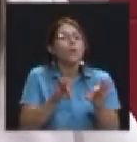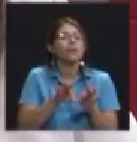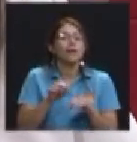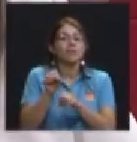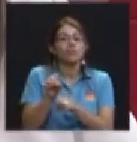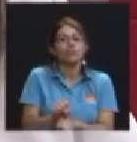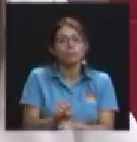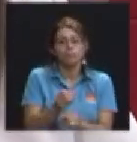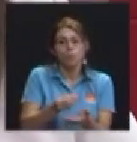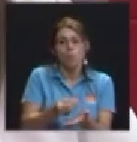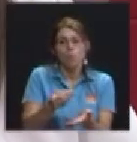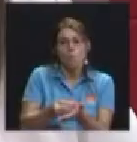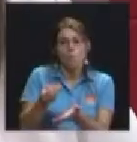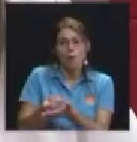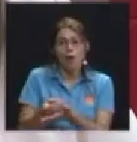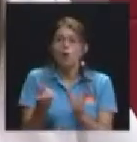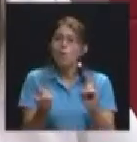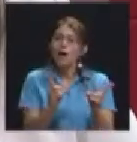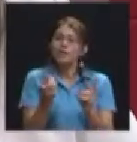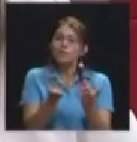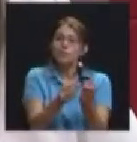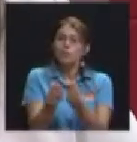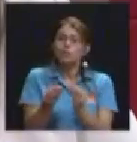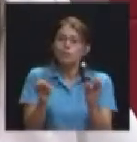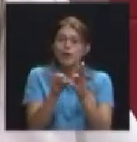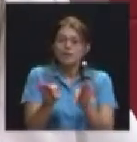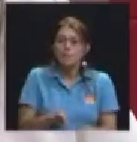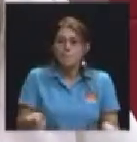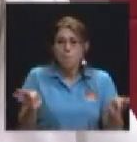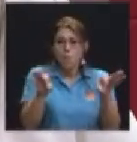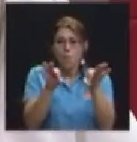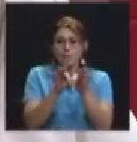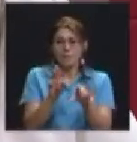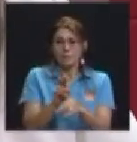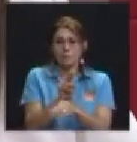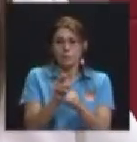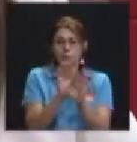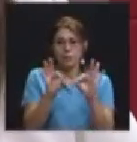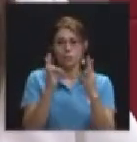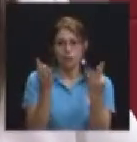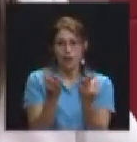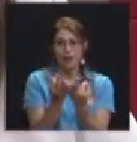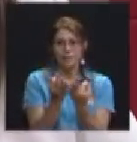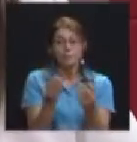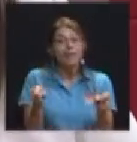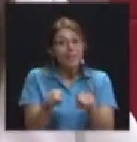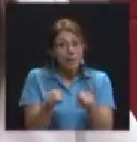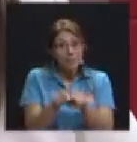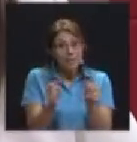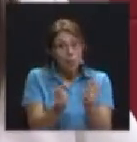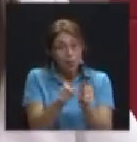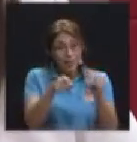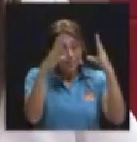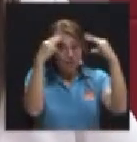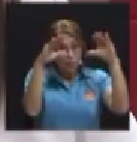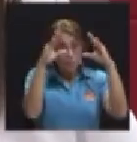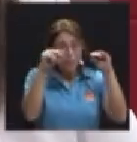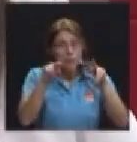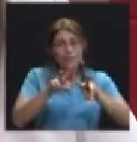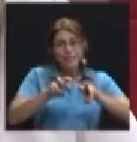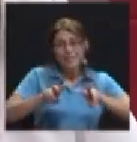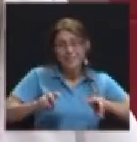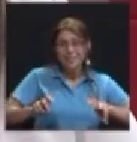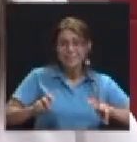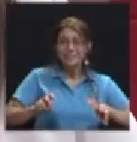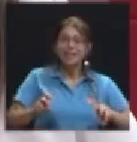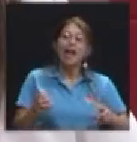dentro del gasto de los hogares. Y también se hace revisión, digamos, con esta información de lo que es la canasta básica alimentaria, que